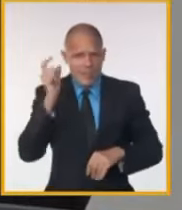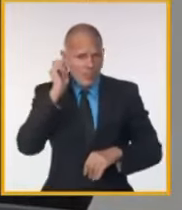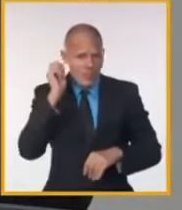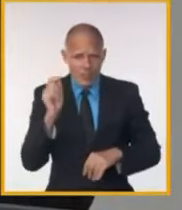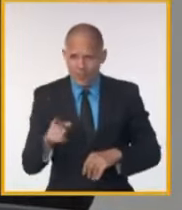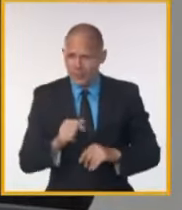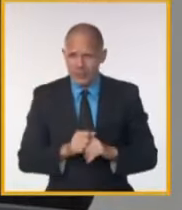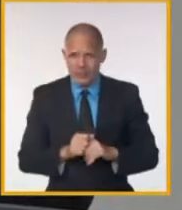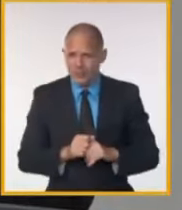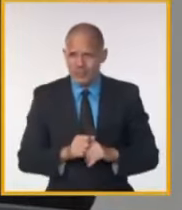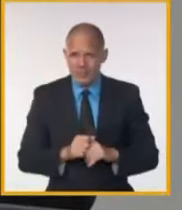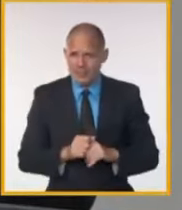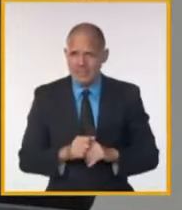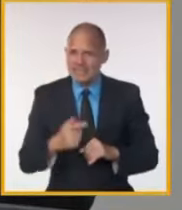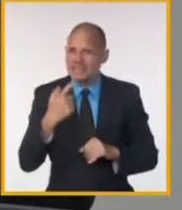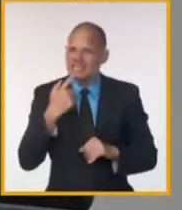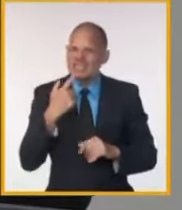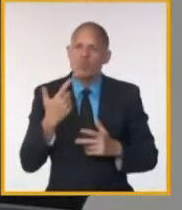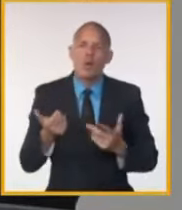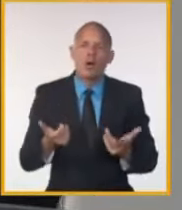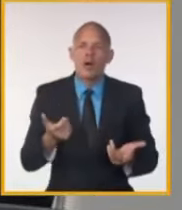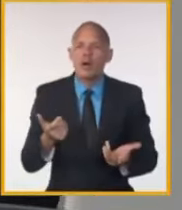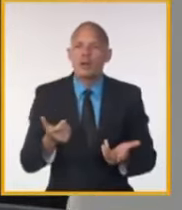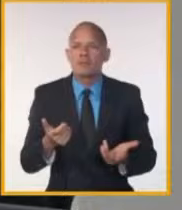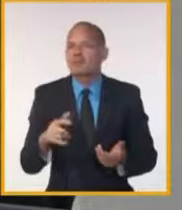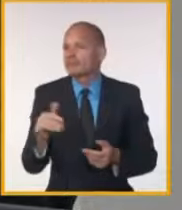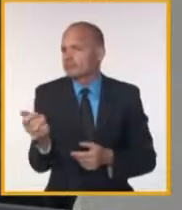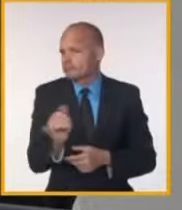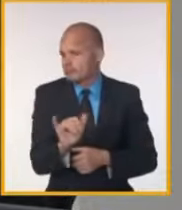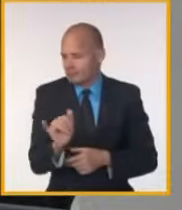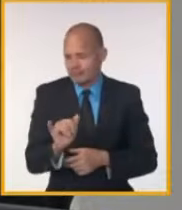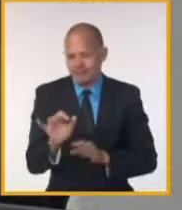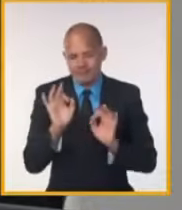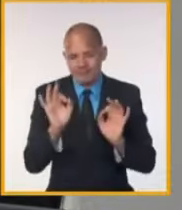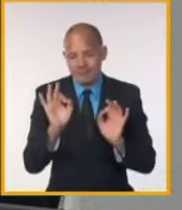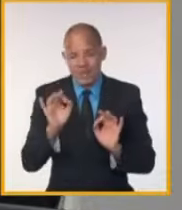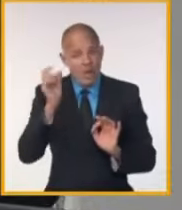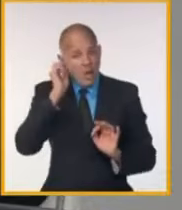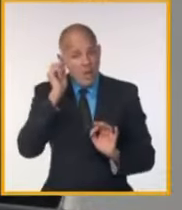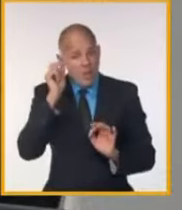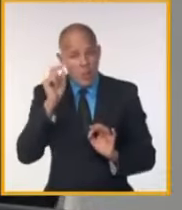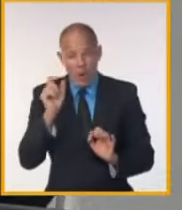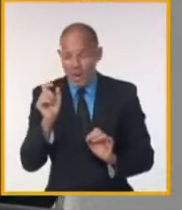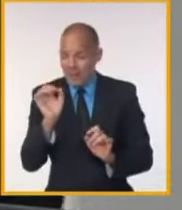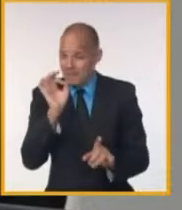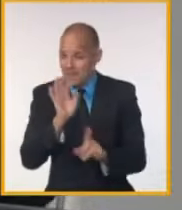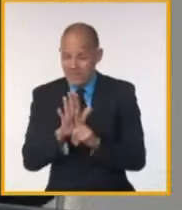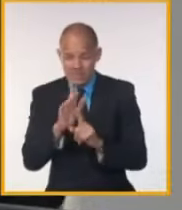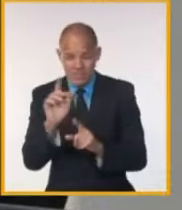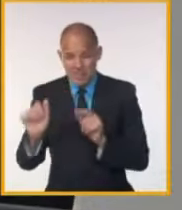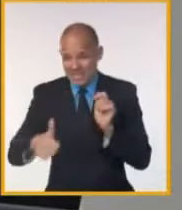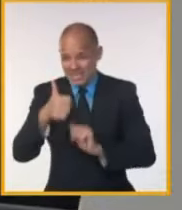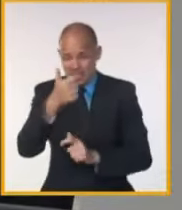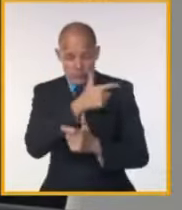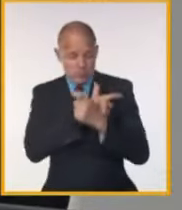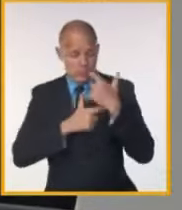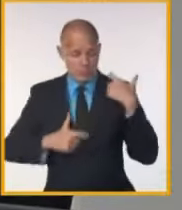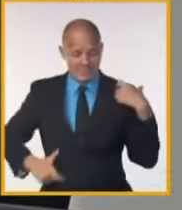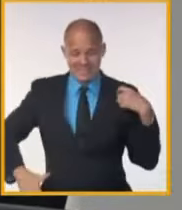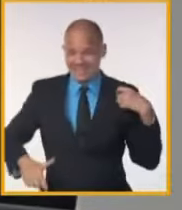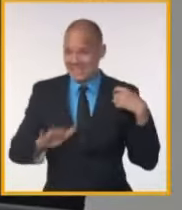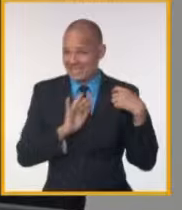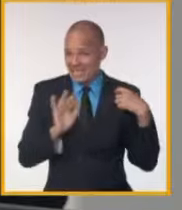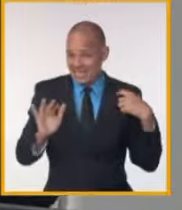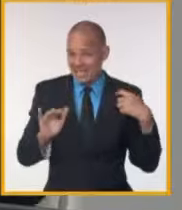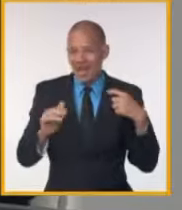todavía con la magnitud pero desde el primer día los medios los grandes que generan